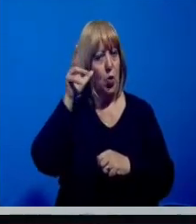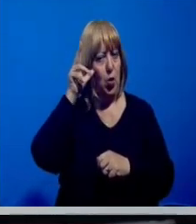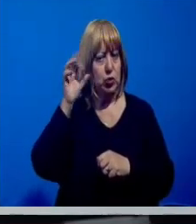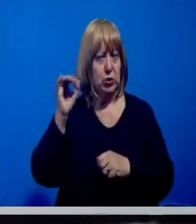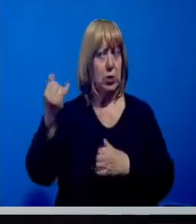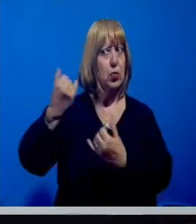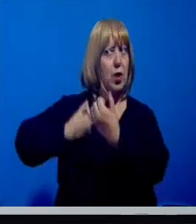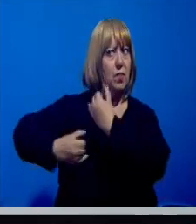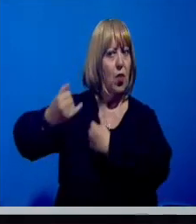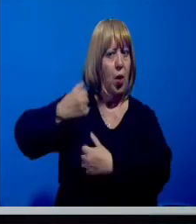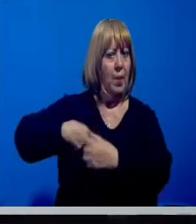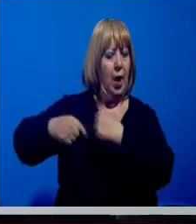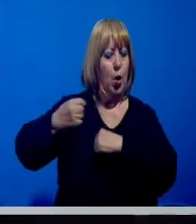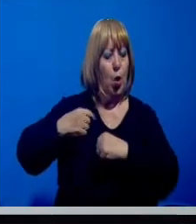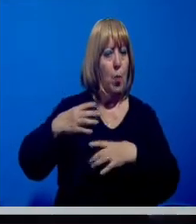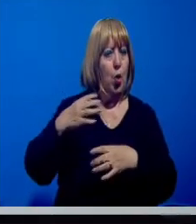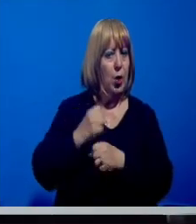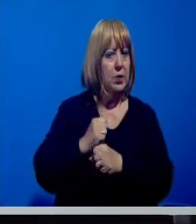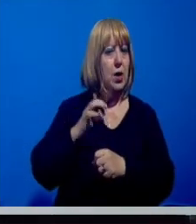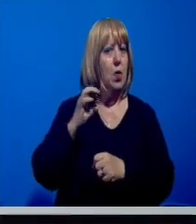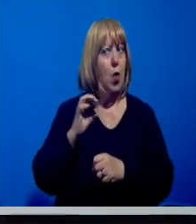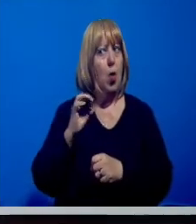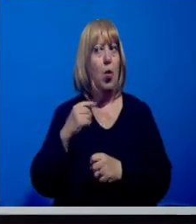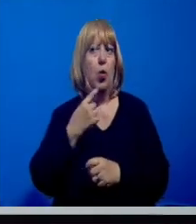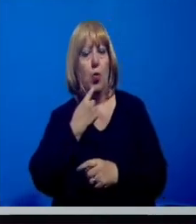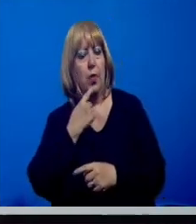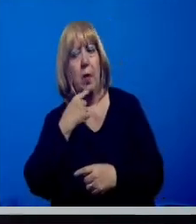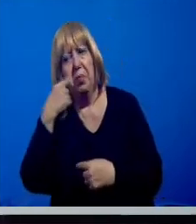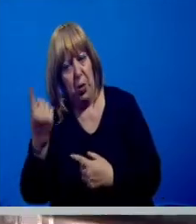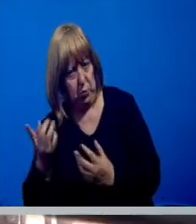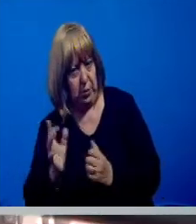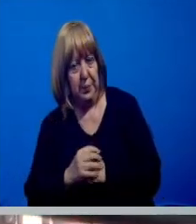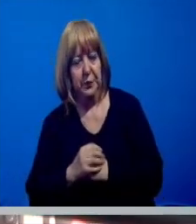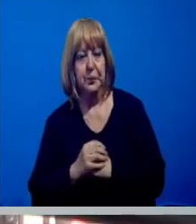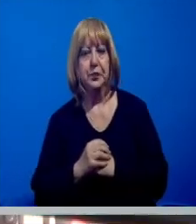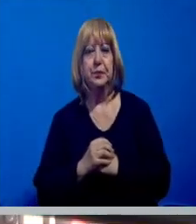se le informará tanto de cómo manejarse en el transporte como en diferentes situaciones que puedan surgir.